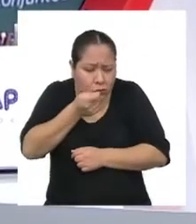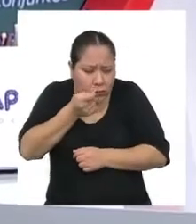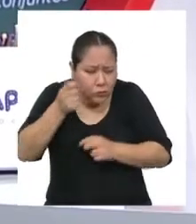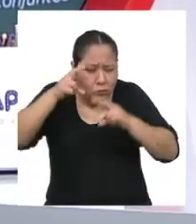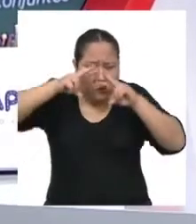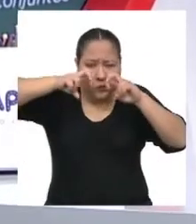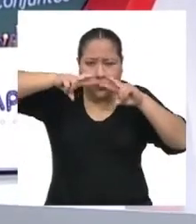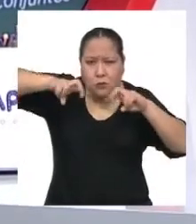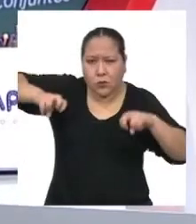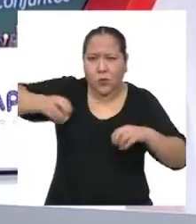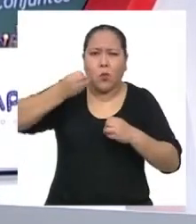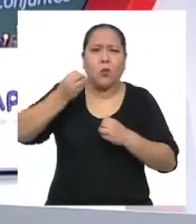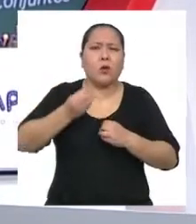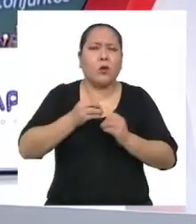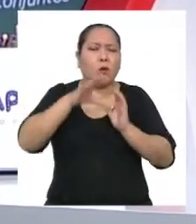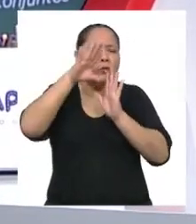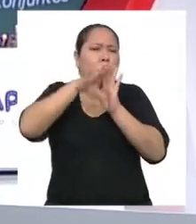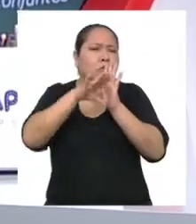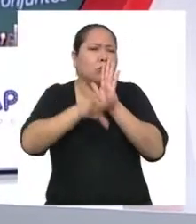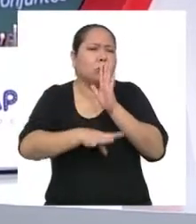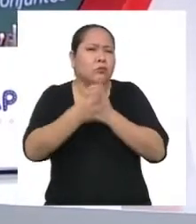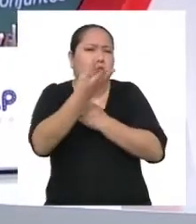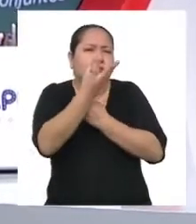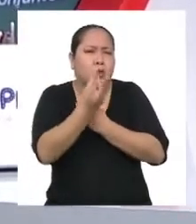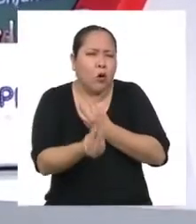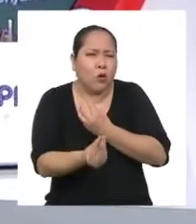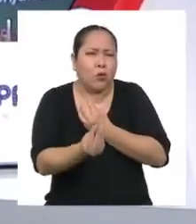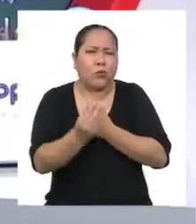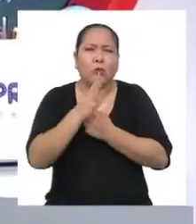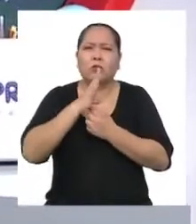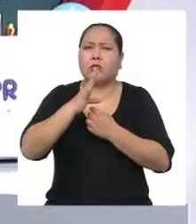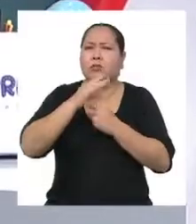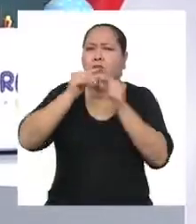cuales existen menos quechohablantes que antes.